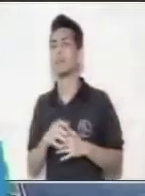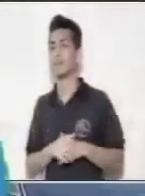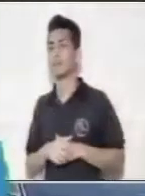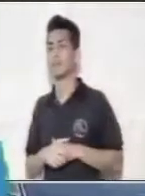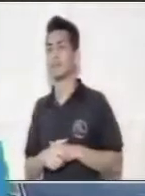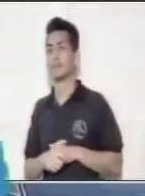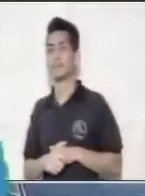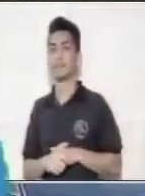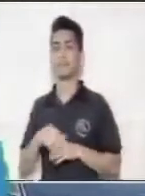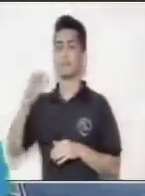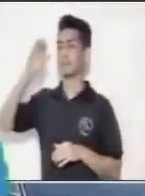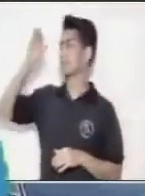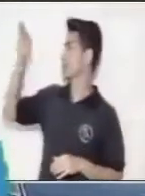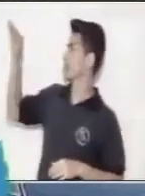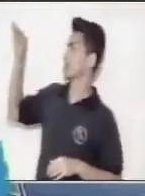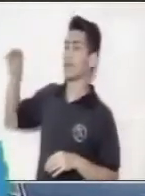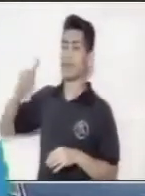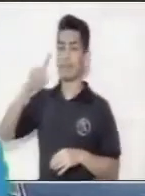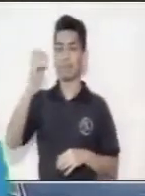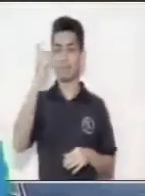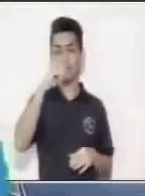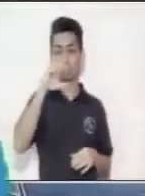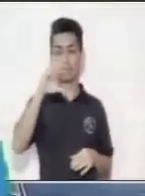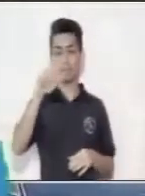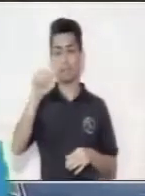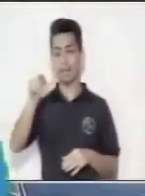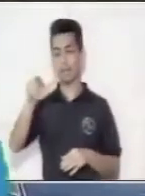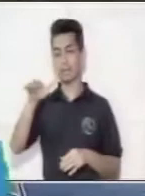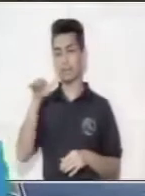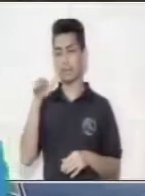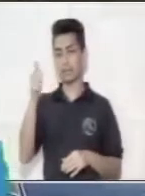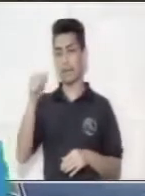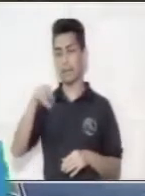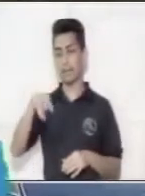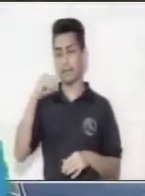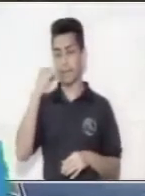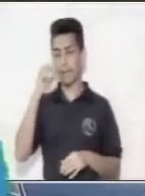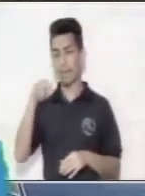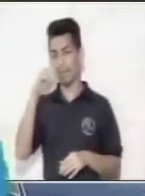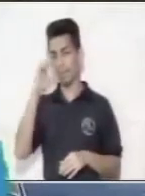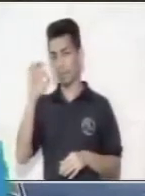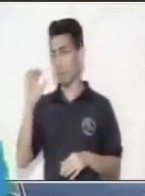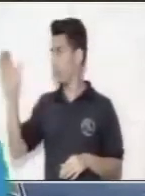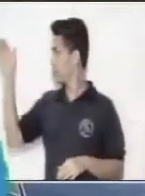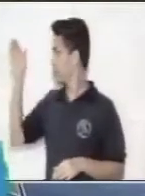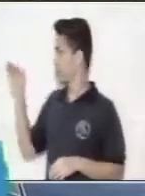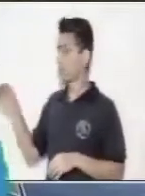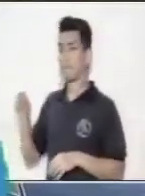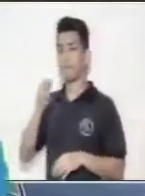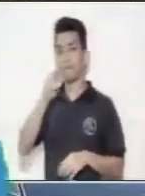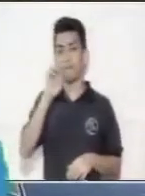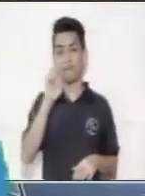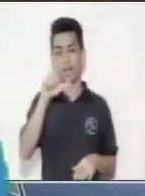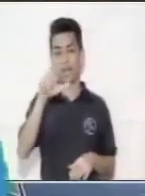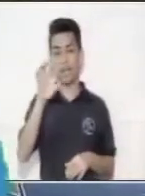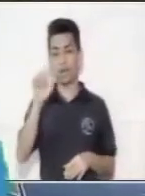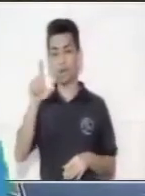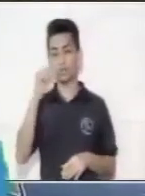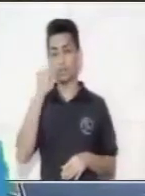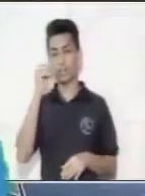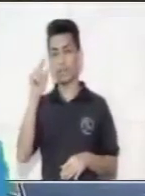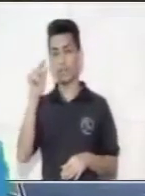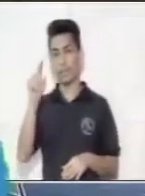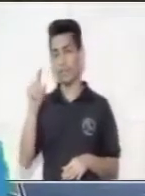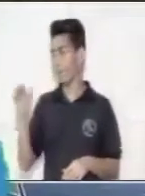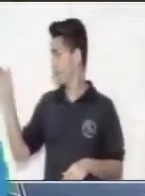vectoriales? Desplazamiento, velocidad, aceleración y fuerza. Son las únicas que